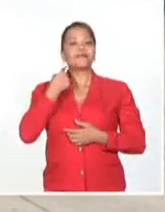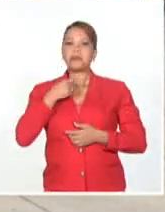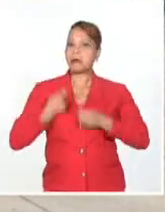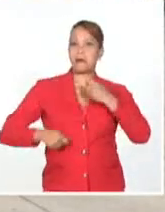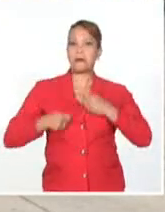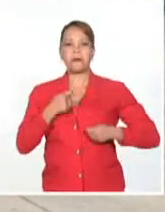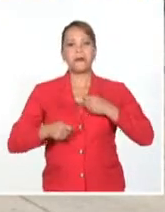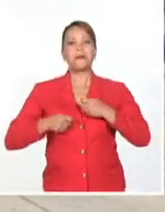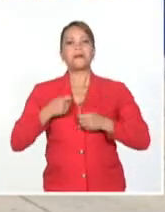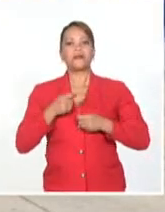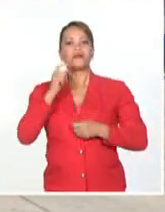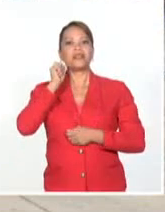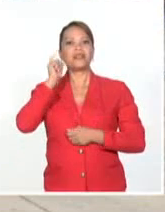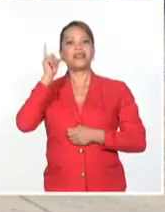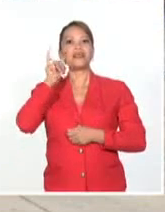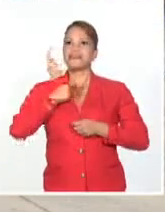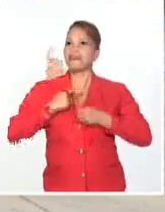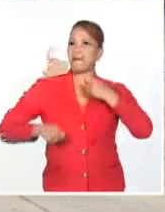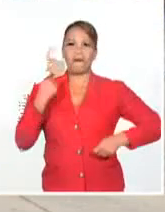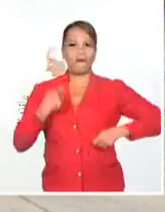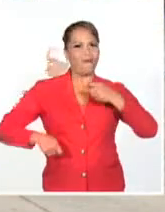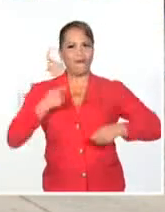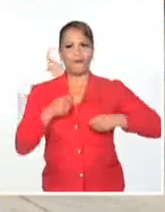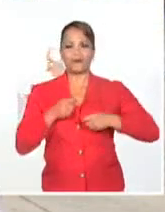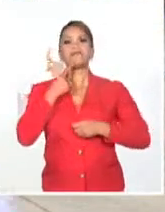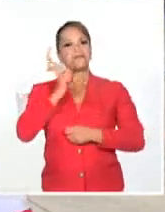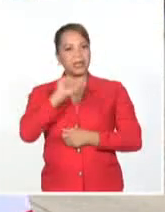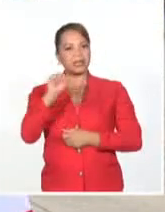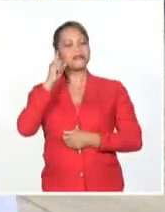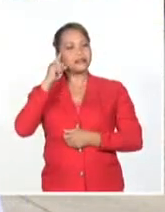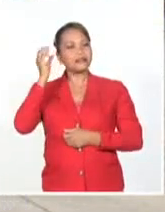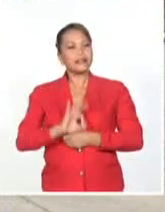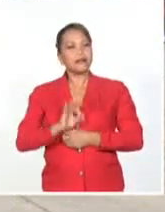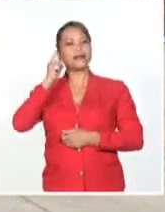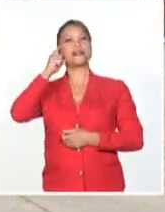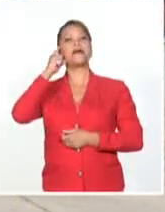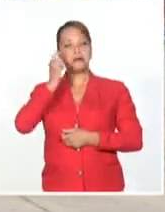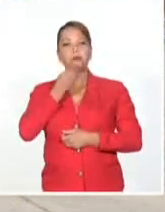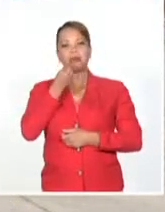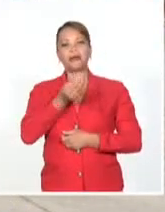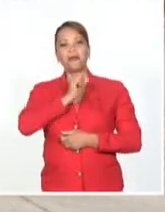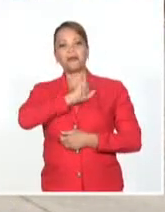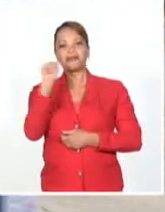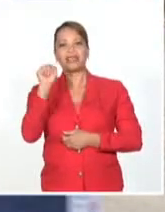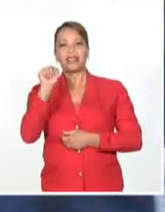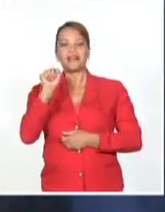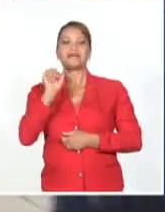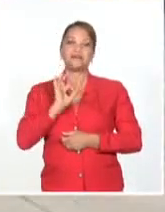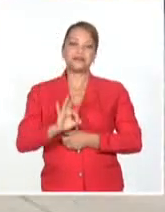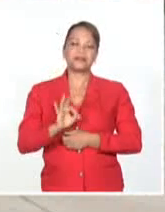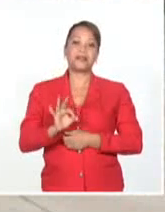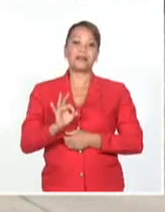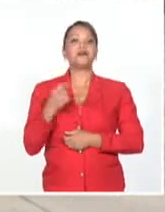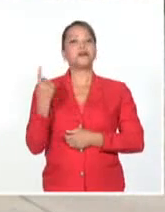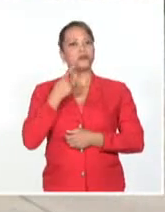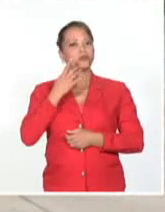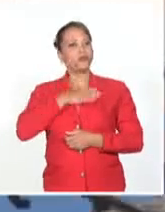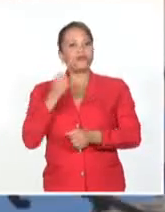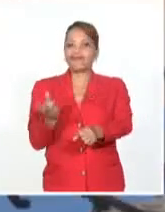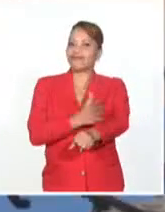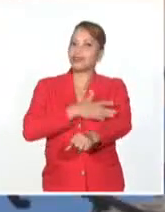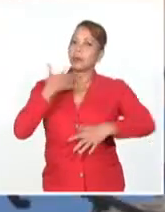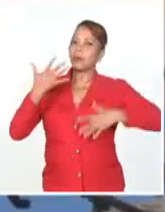posible y bueno, salió. Y como dije, siempre creímos que podíamos lograrlo, nunca dejamos de creerlo y creo que estamos muy satisfechos con el